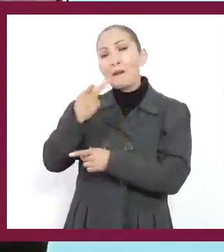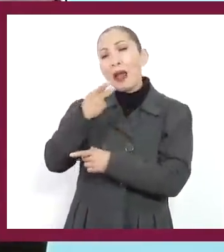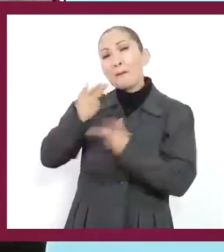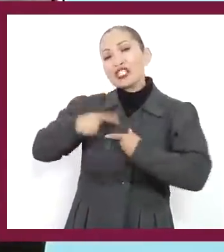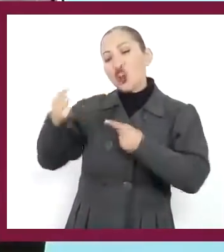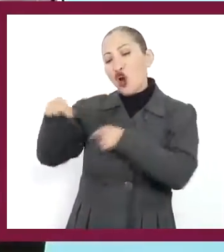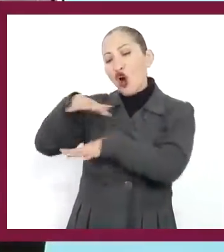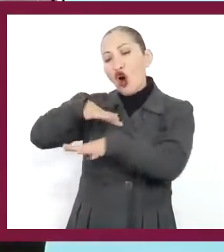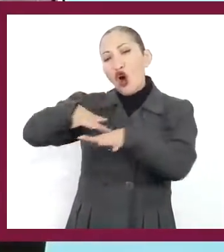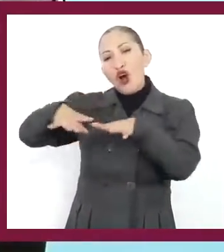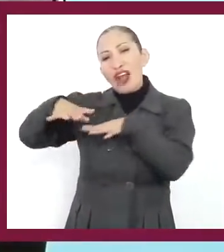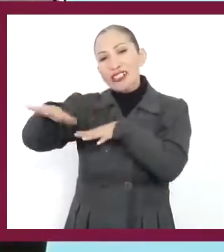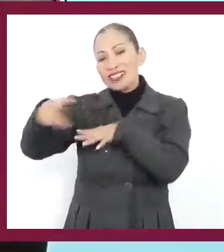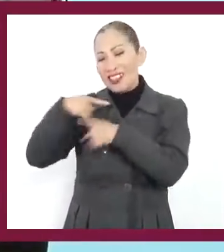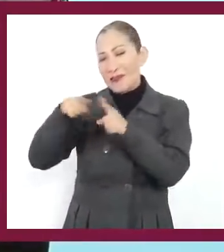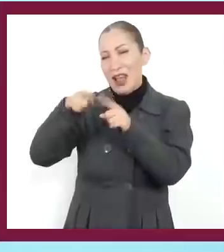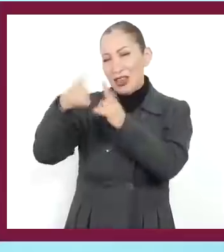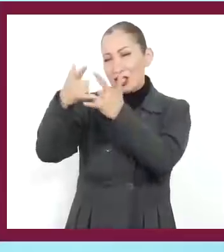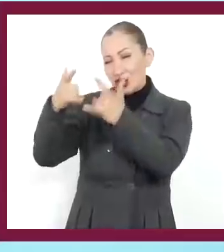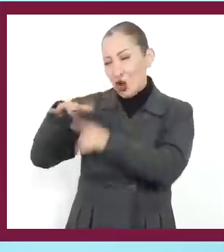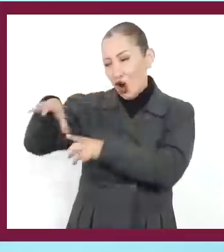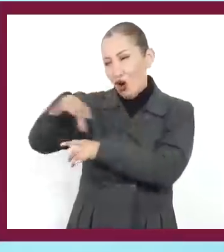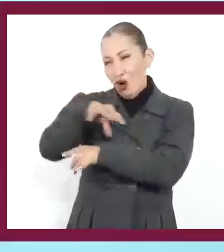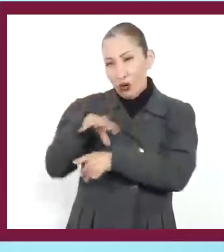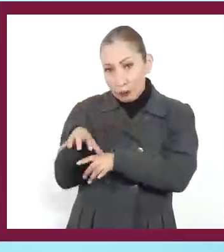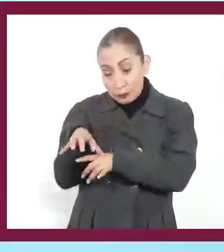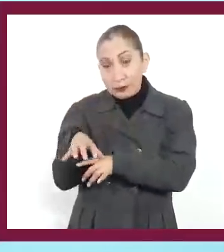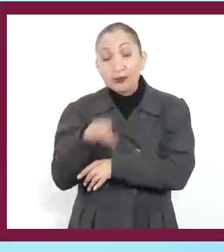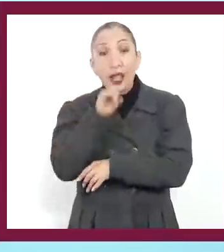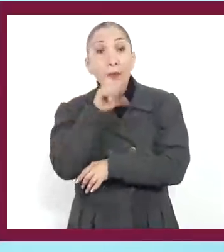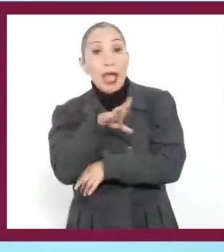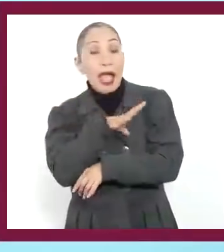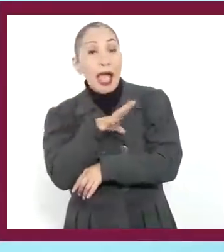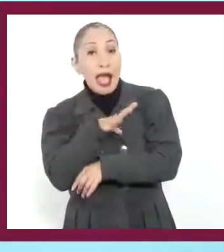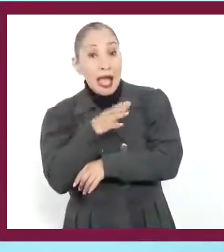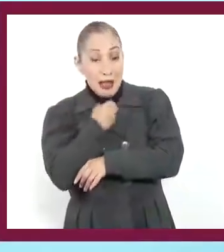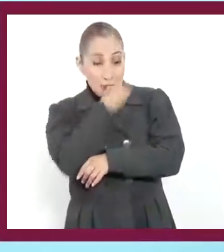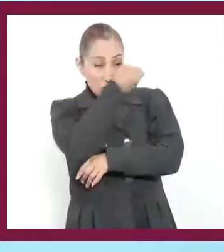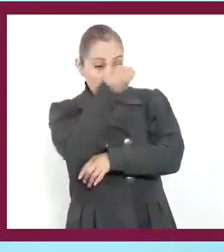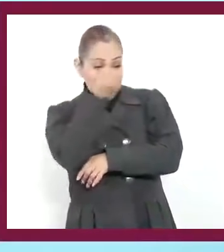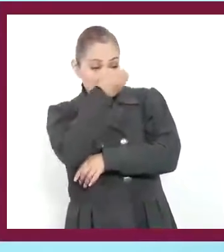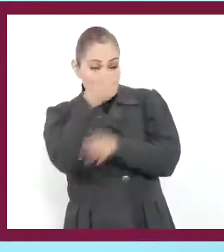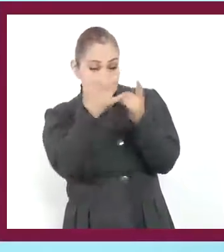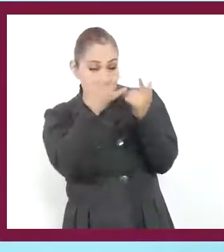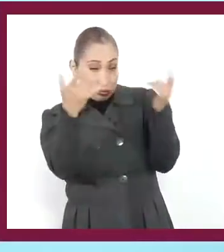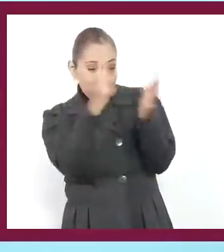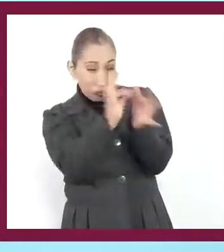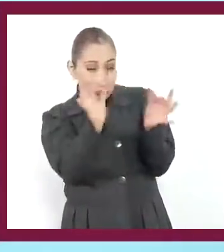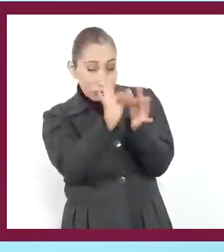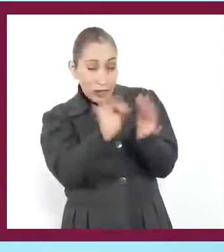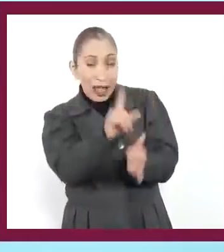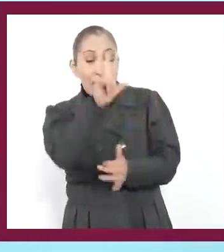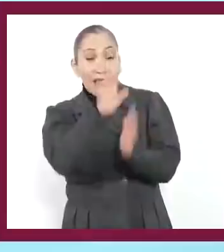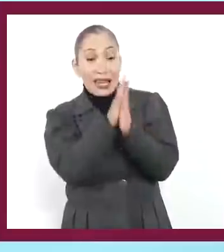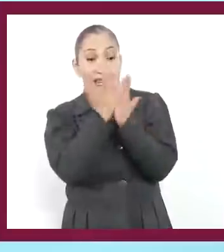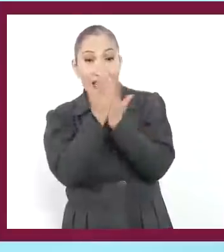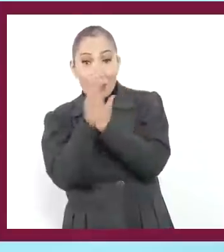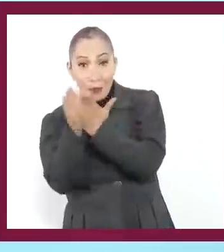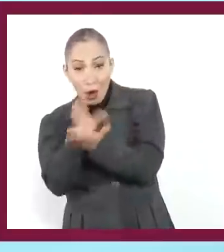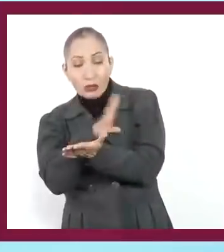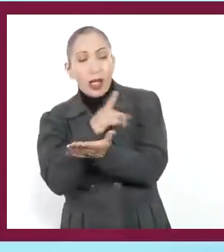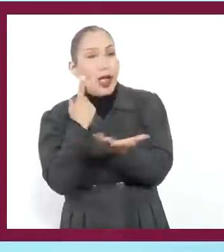diálogos, escenas y actos. Pero además, la estructura narrativa de los textos literarios